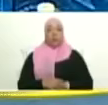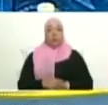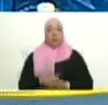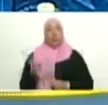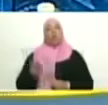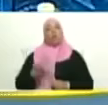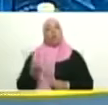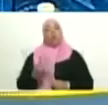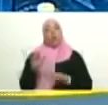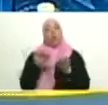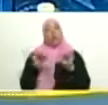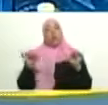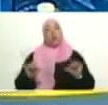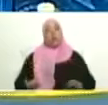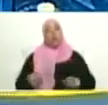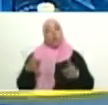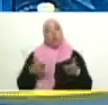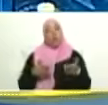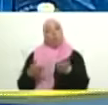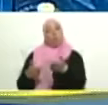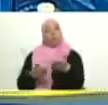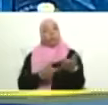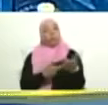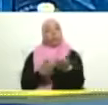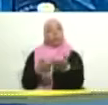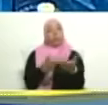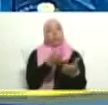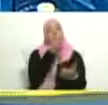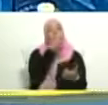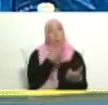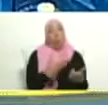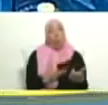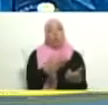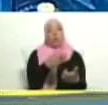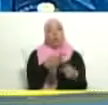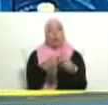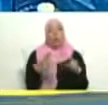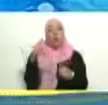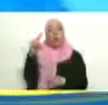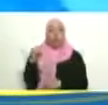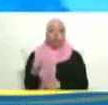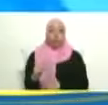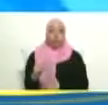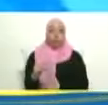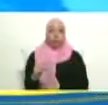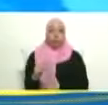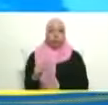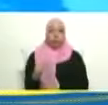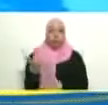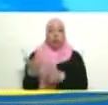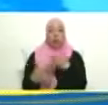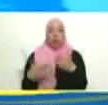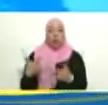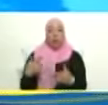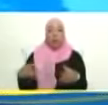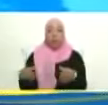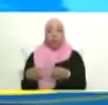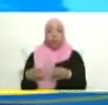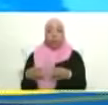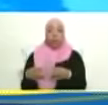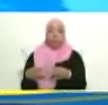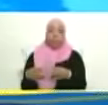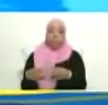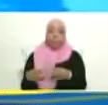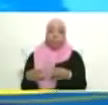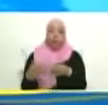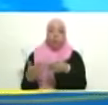Venezuela tenía un sistema de bomberos de calidad, pero pequeño en su impacto, en su acción.